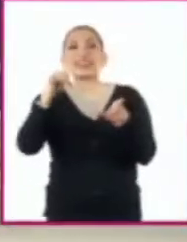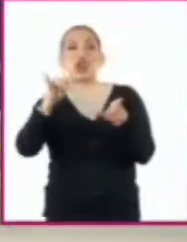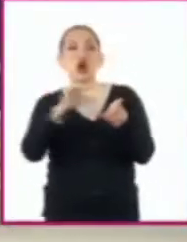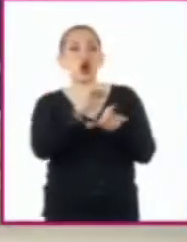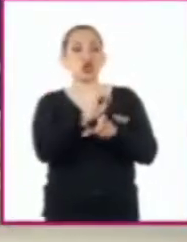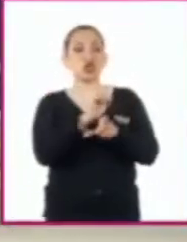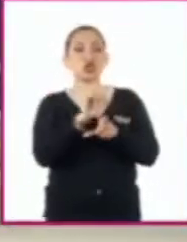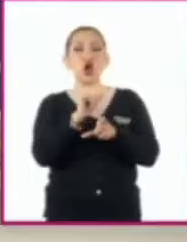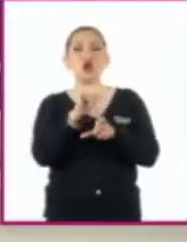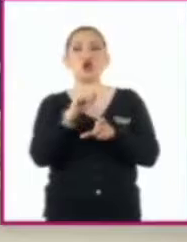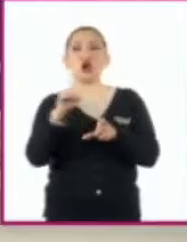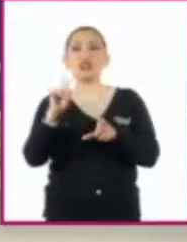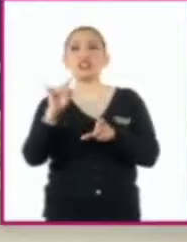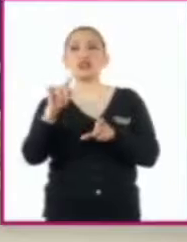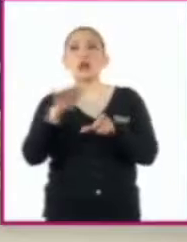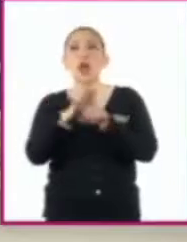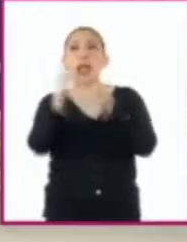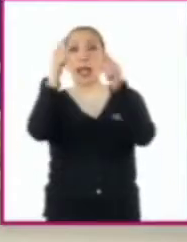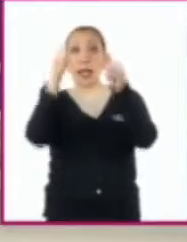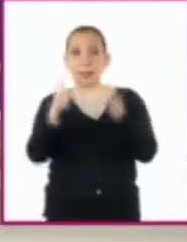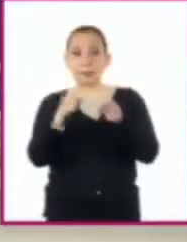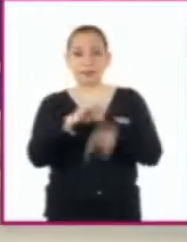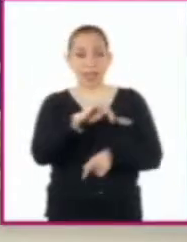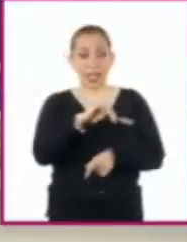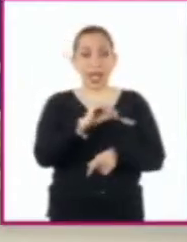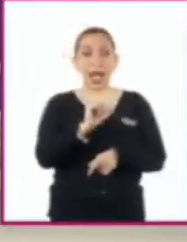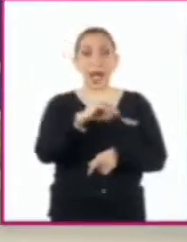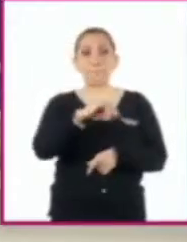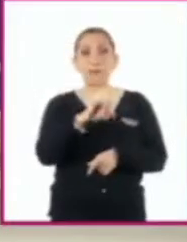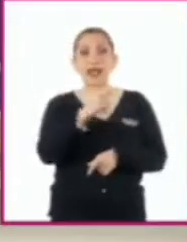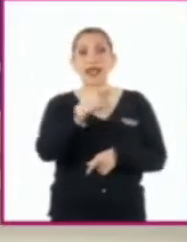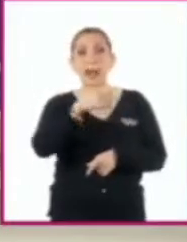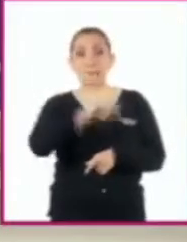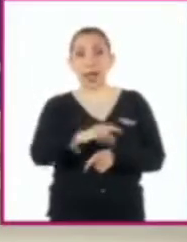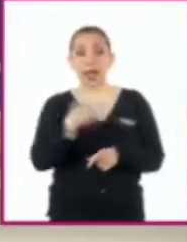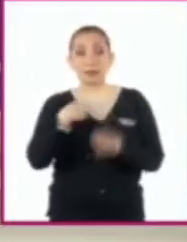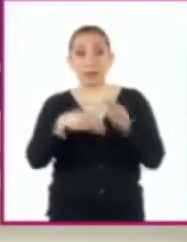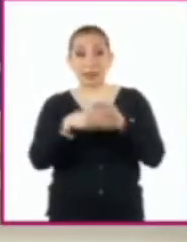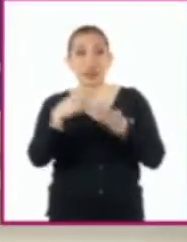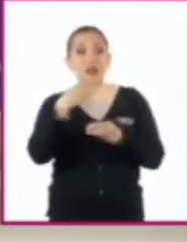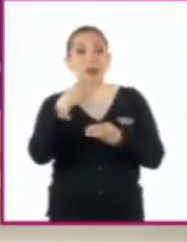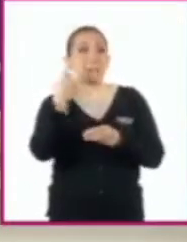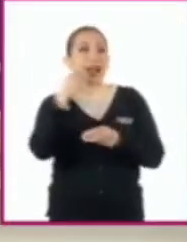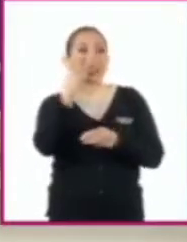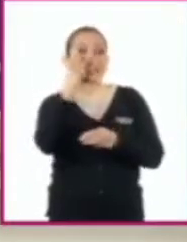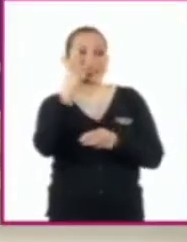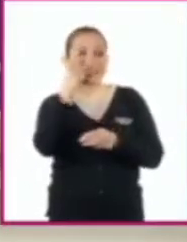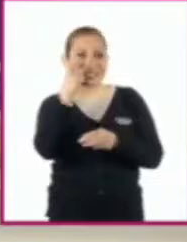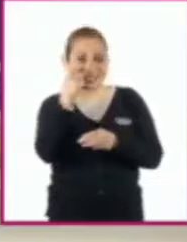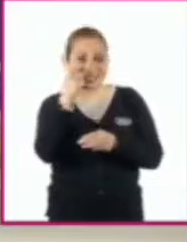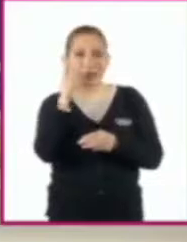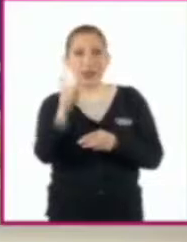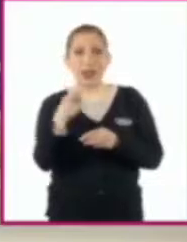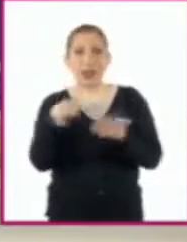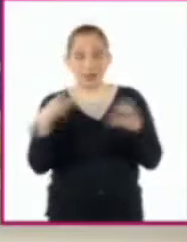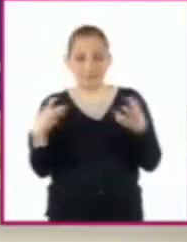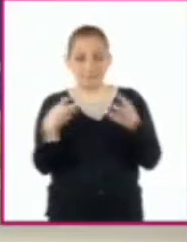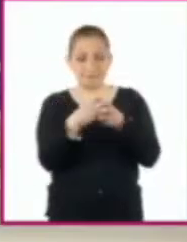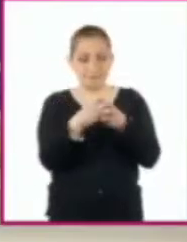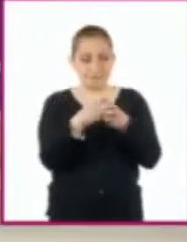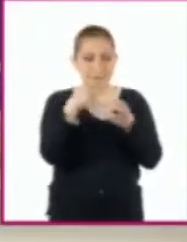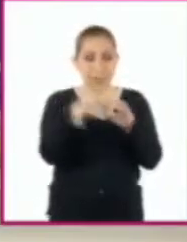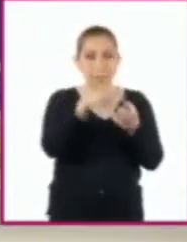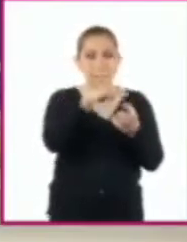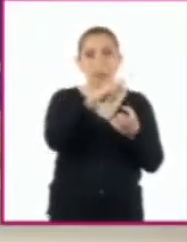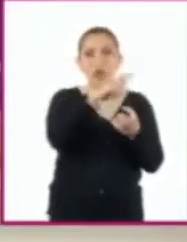soluto y el disolvente? La amalgama es un material que es utilizado en la odontología, entre la aleación entre